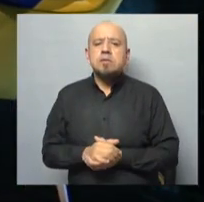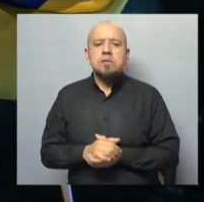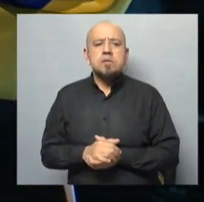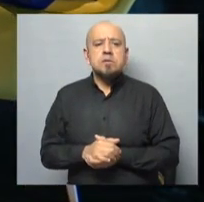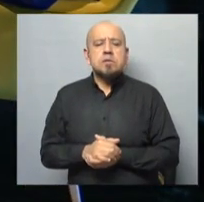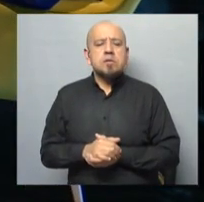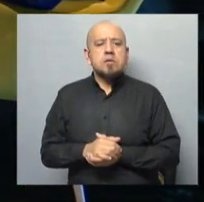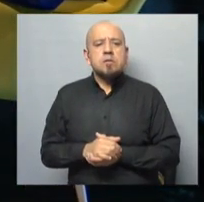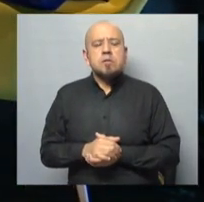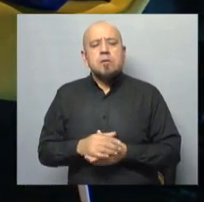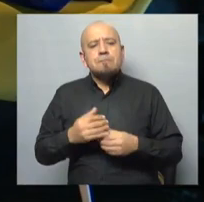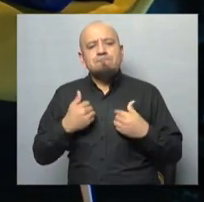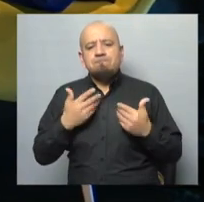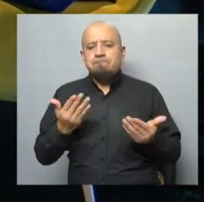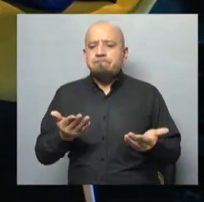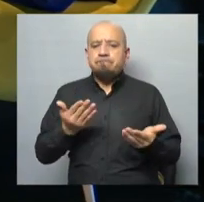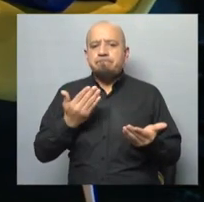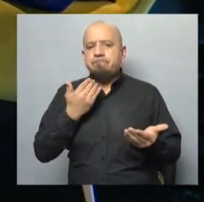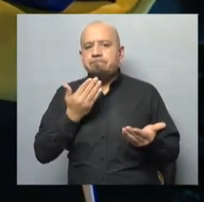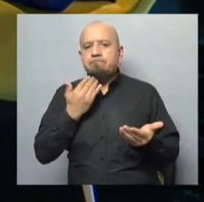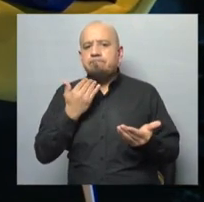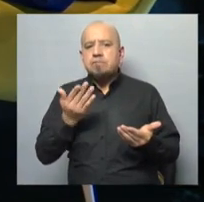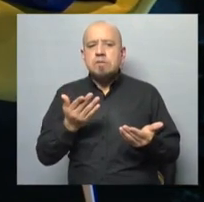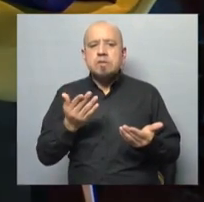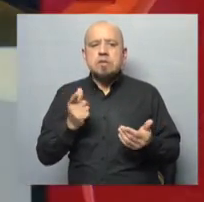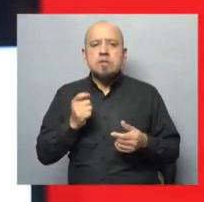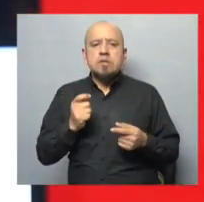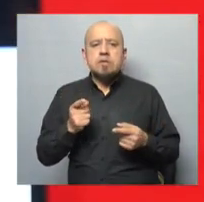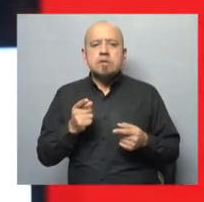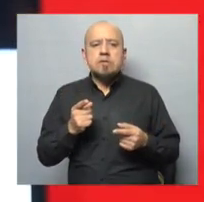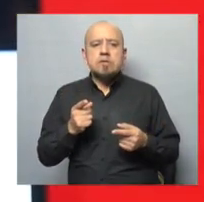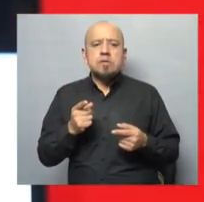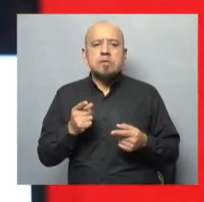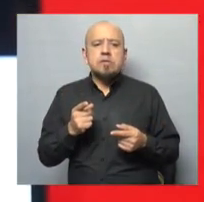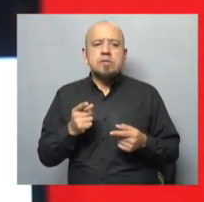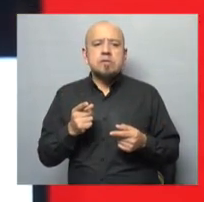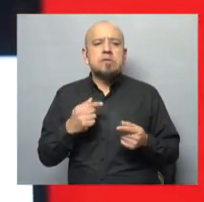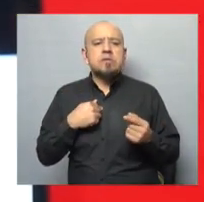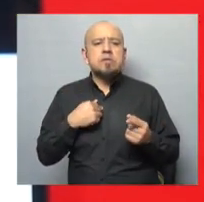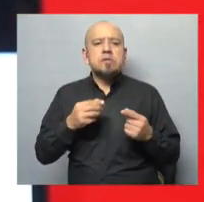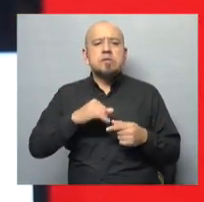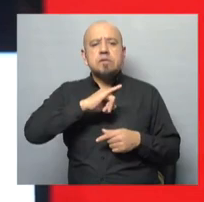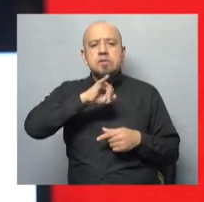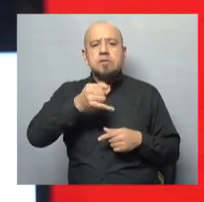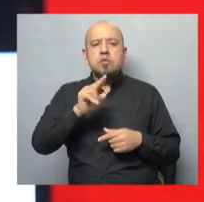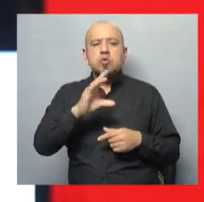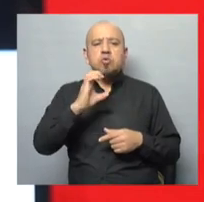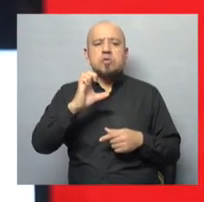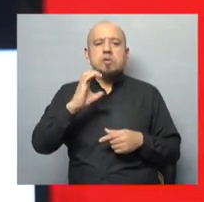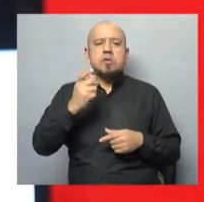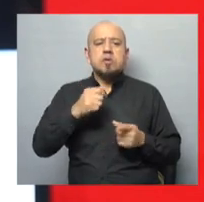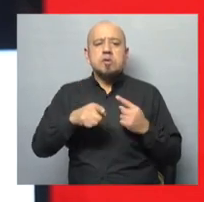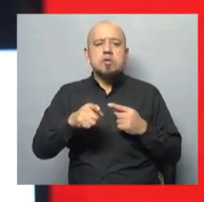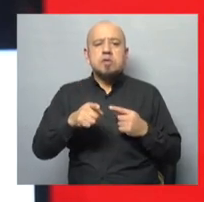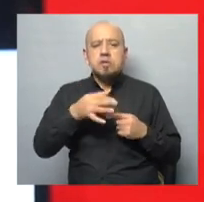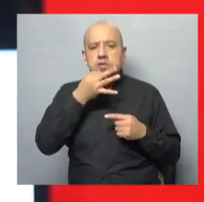y yo no sé quién siente que es necesario yo sé que decía una cosa de la